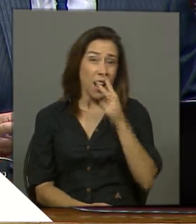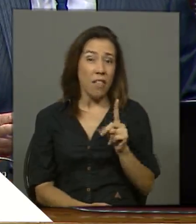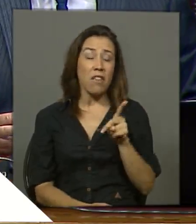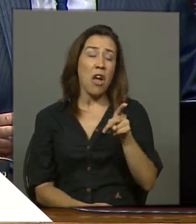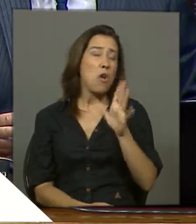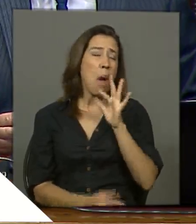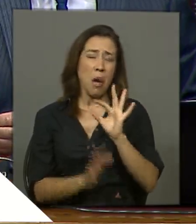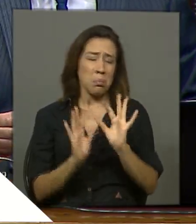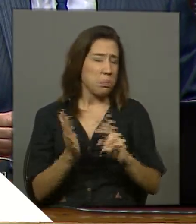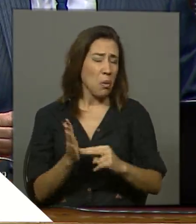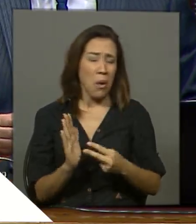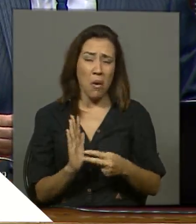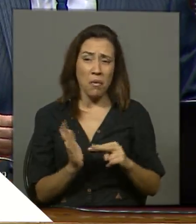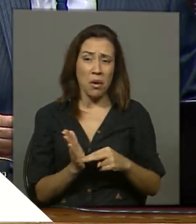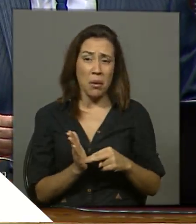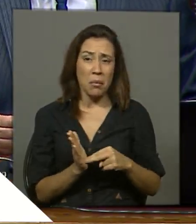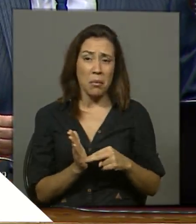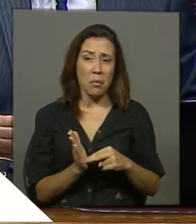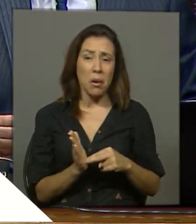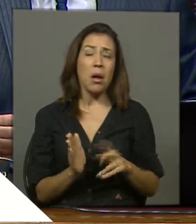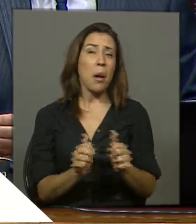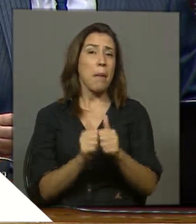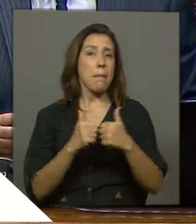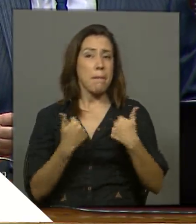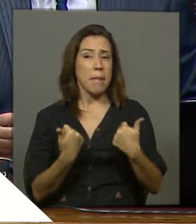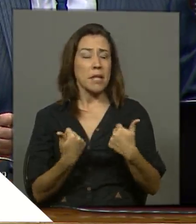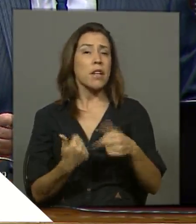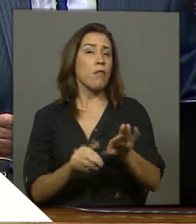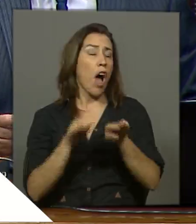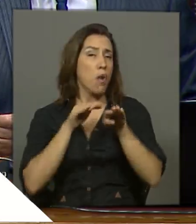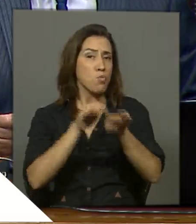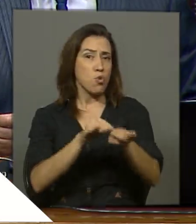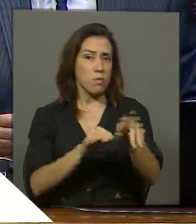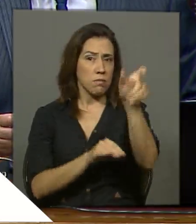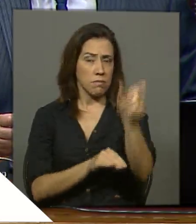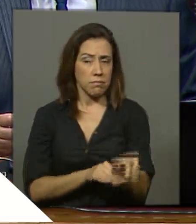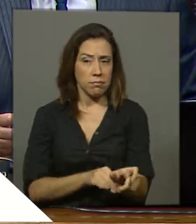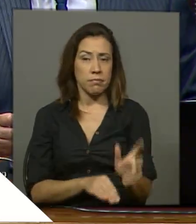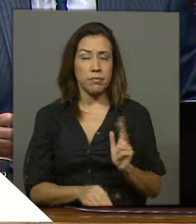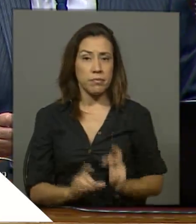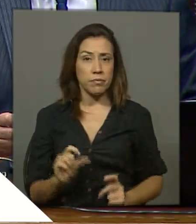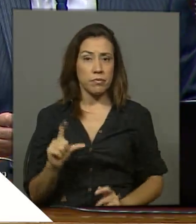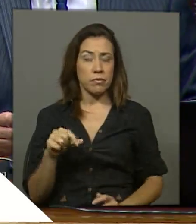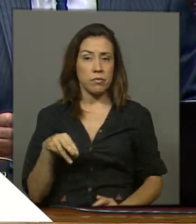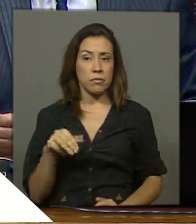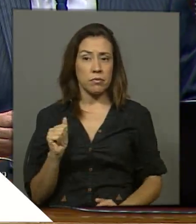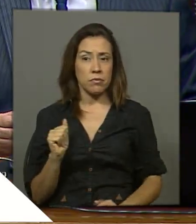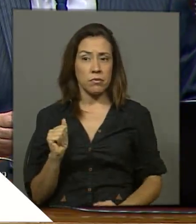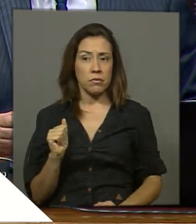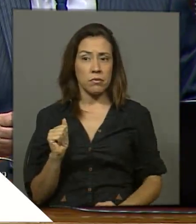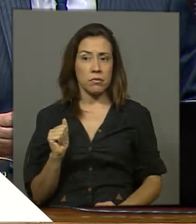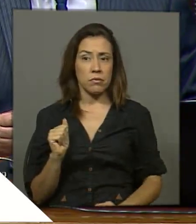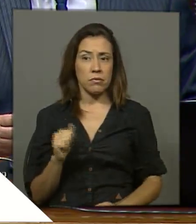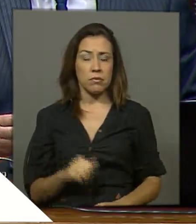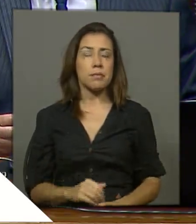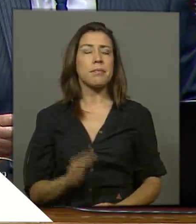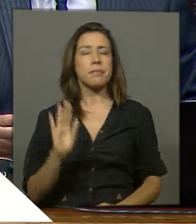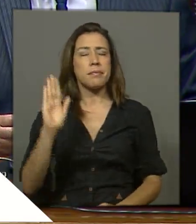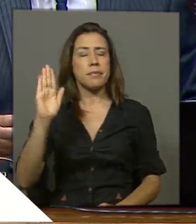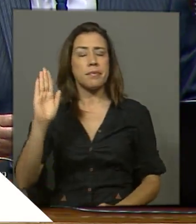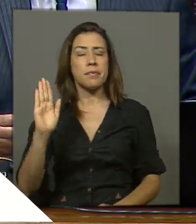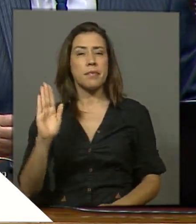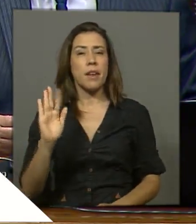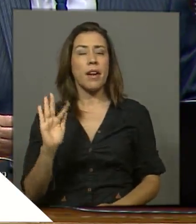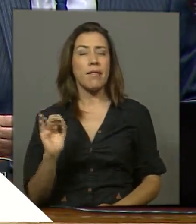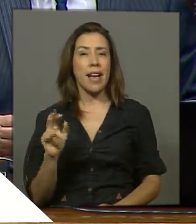no tenga ninguna duda que en este ámbito la mesa lo va a respaldar señor coloma presidente yo he pedido antes la palabra diputado señor Farías